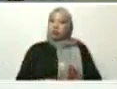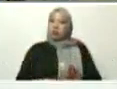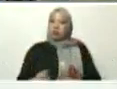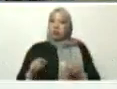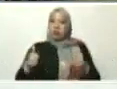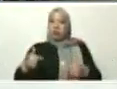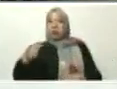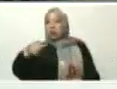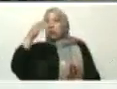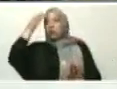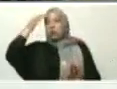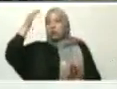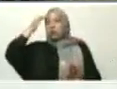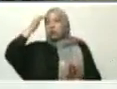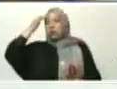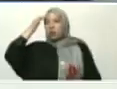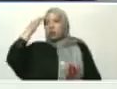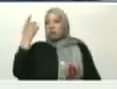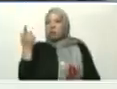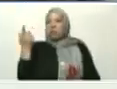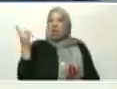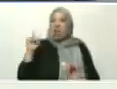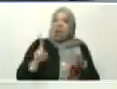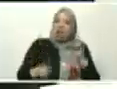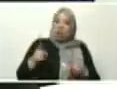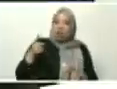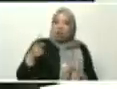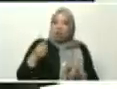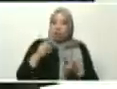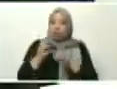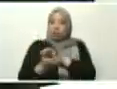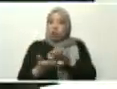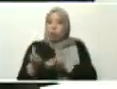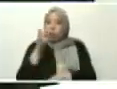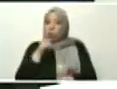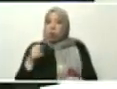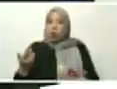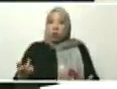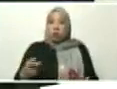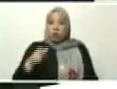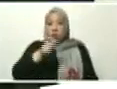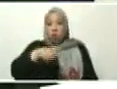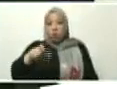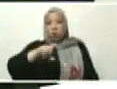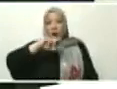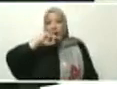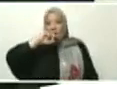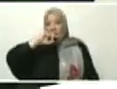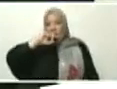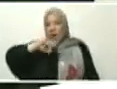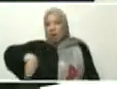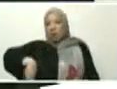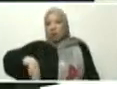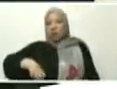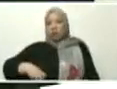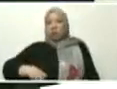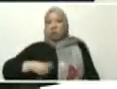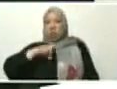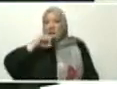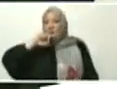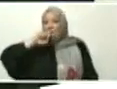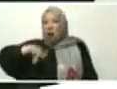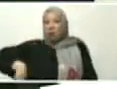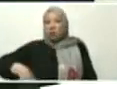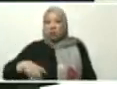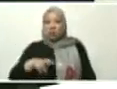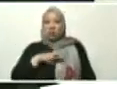de que si Venezuela se arregló, dicen algunos, y salen otros llenos de odio, botando espuma por la boca, que